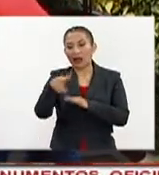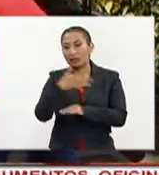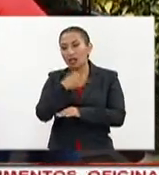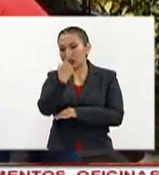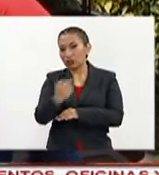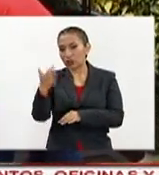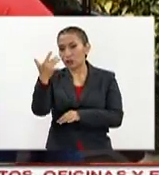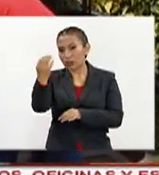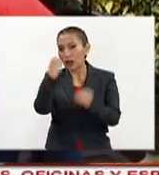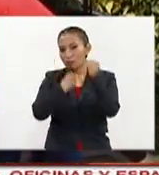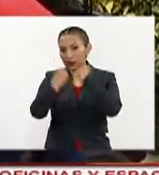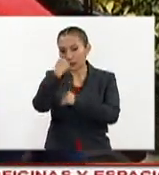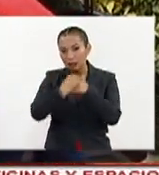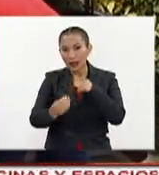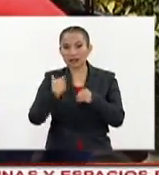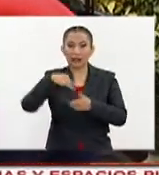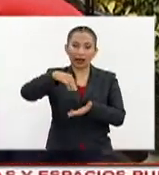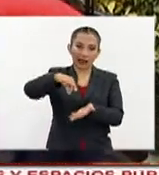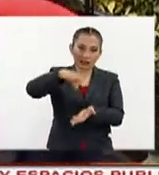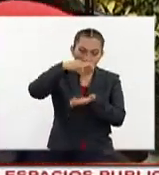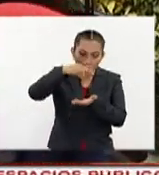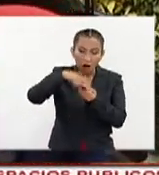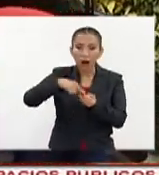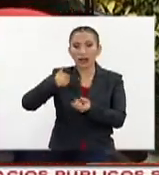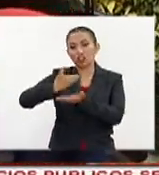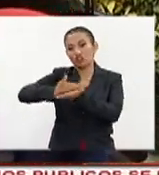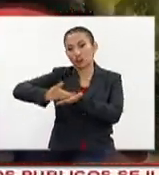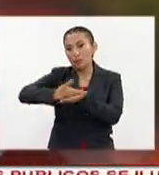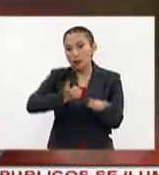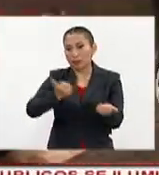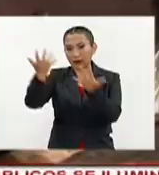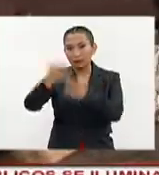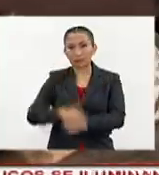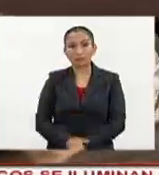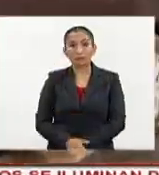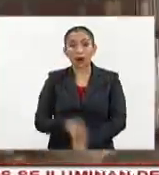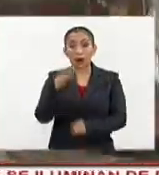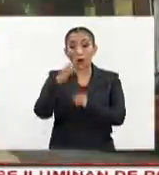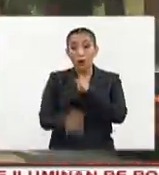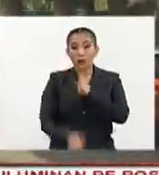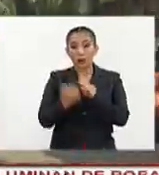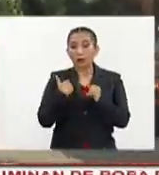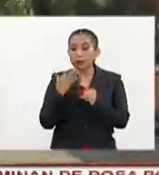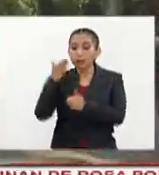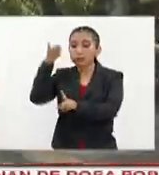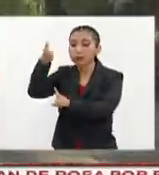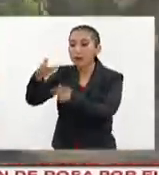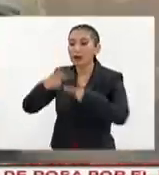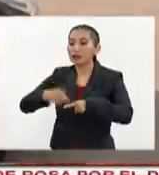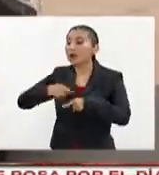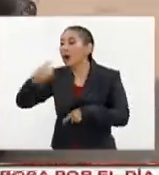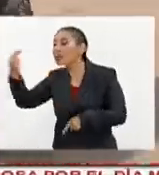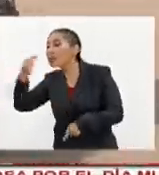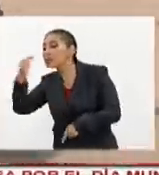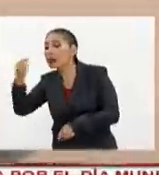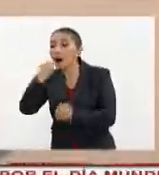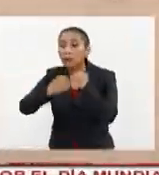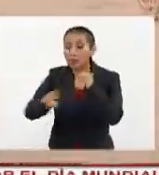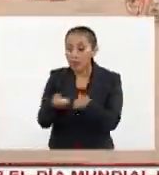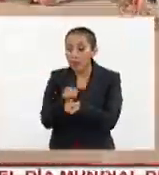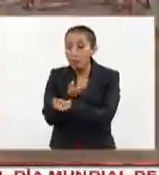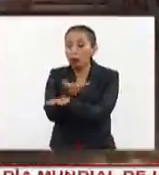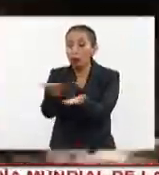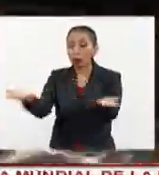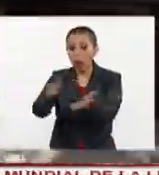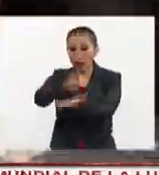llevo 150 comidas, entre tacos y sopa que les están mandando. Finalmente es entregada a las personas que más lo necesitan,